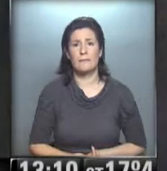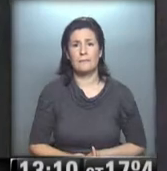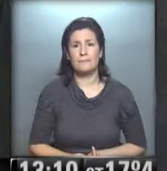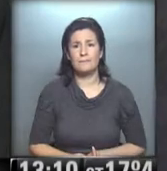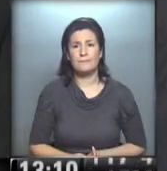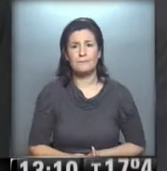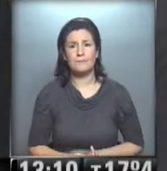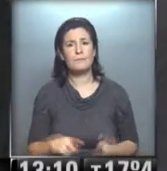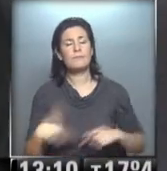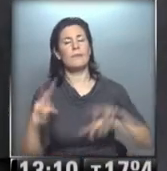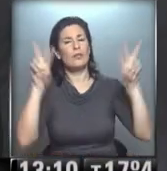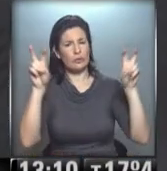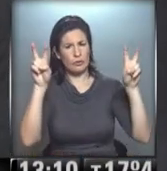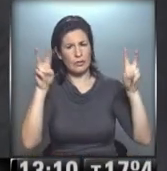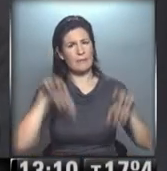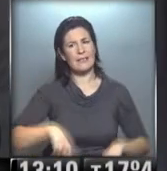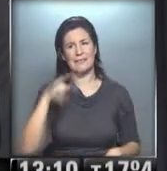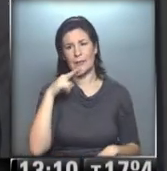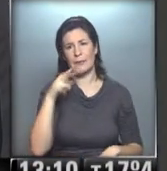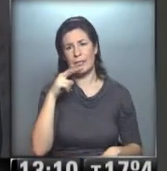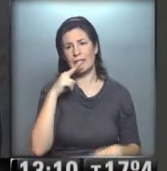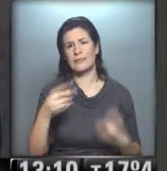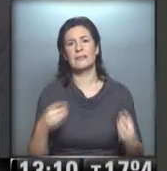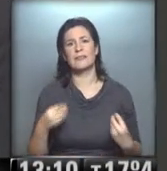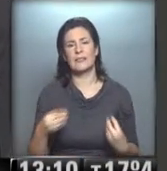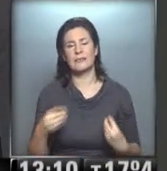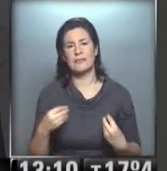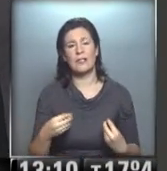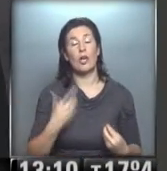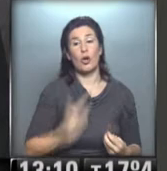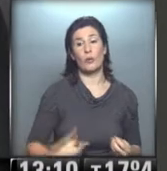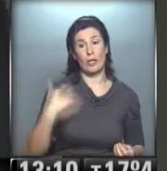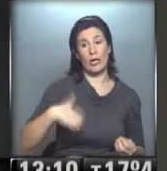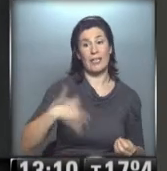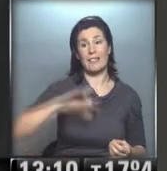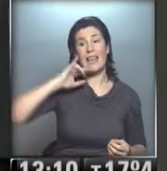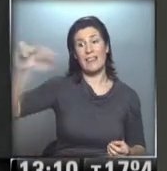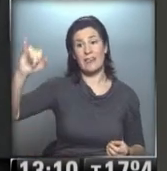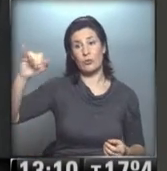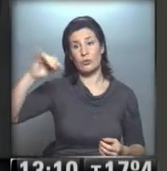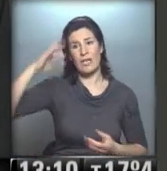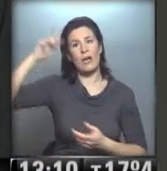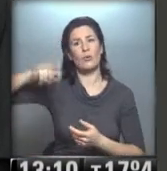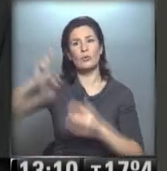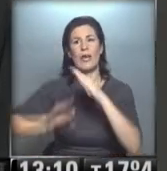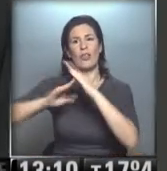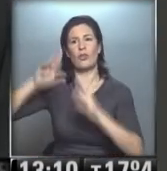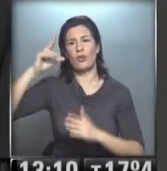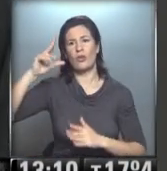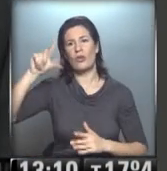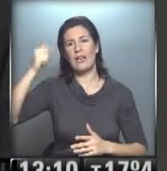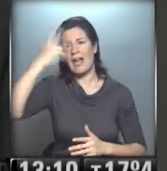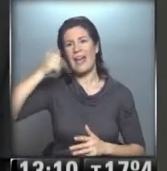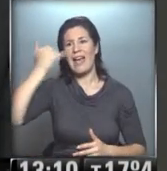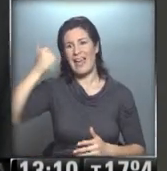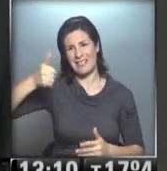y otro de los temas importantes de este viernes tiene que ver con la demanda que formalizó el gobierno argentino hace horas contra los eeuu en la